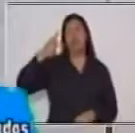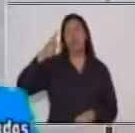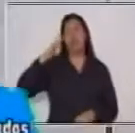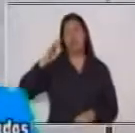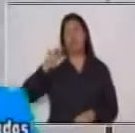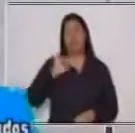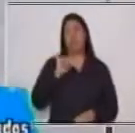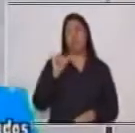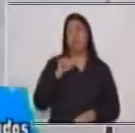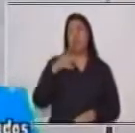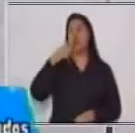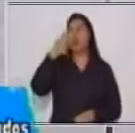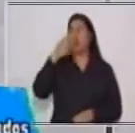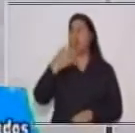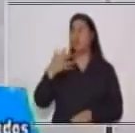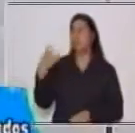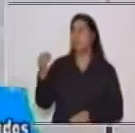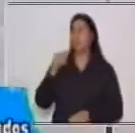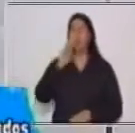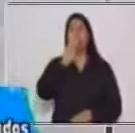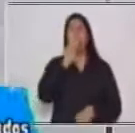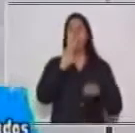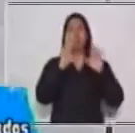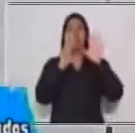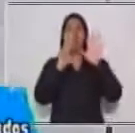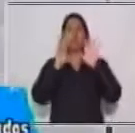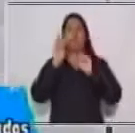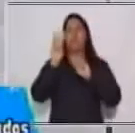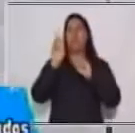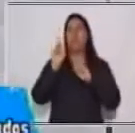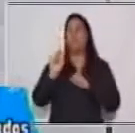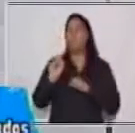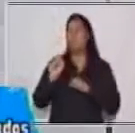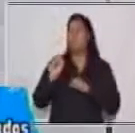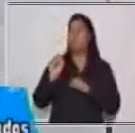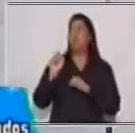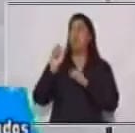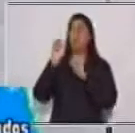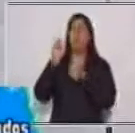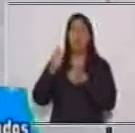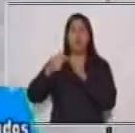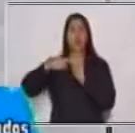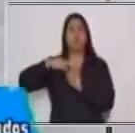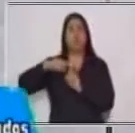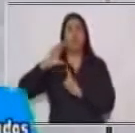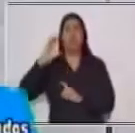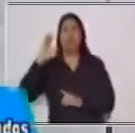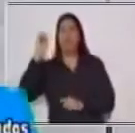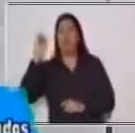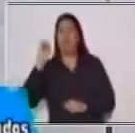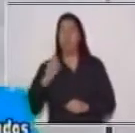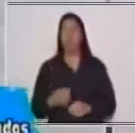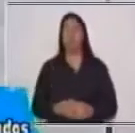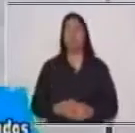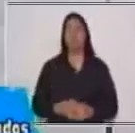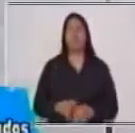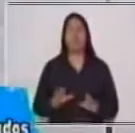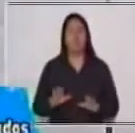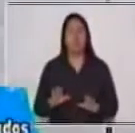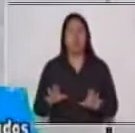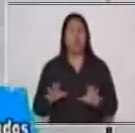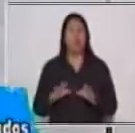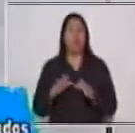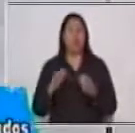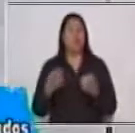2.73.15 más los centígrados que nos den. Entonces dice, si vamos a viajar